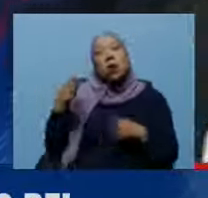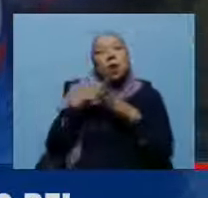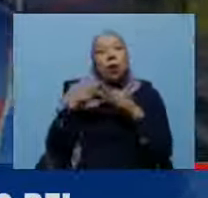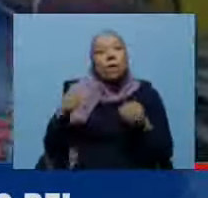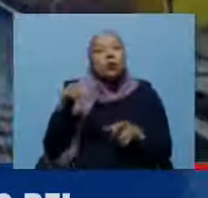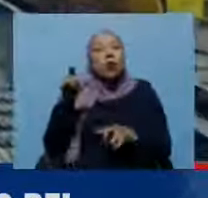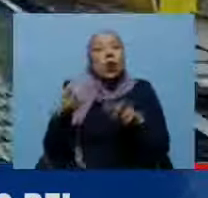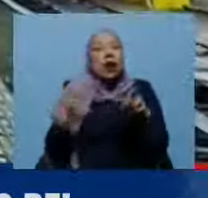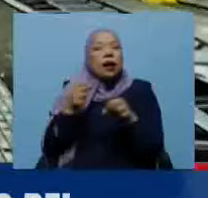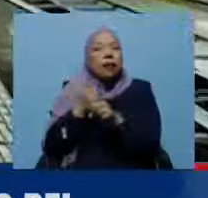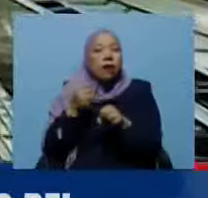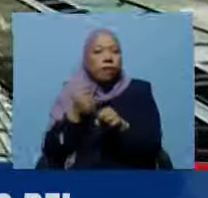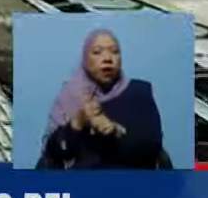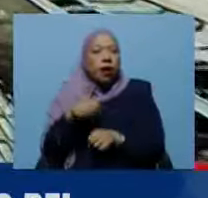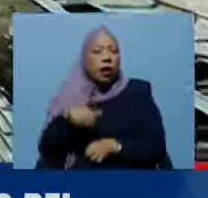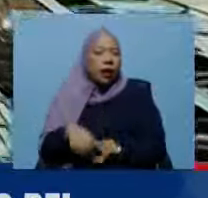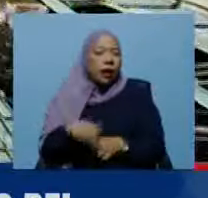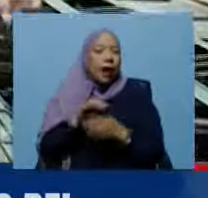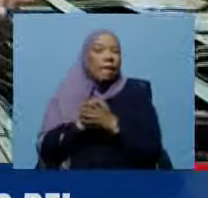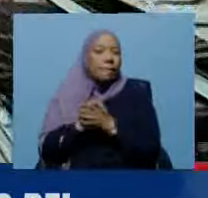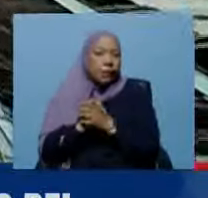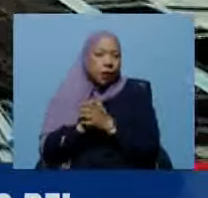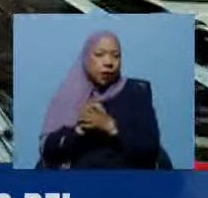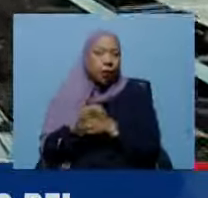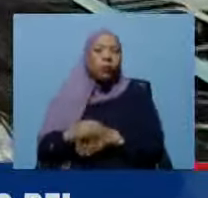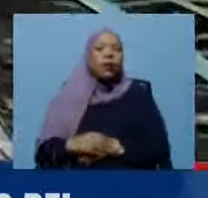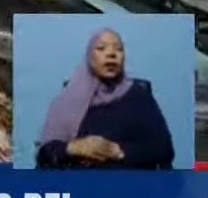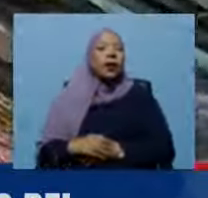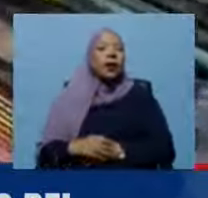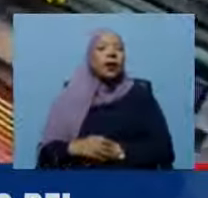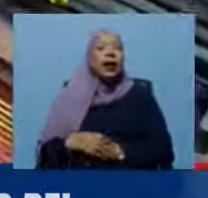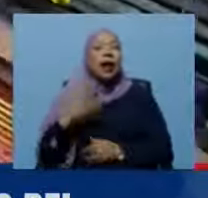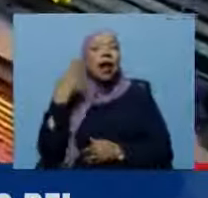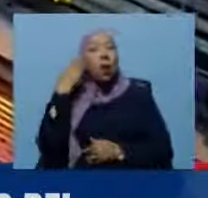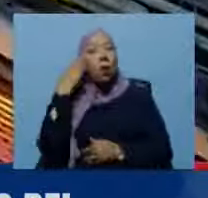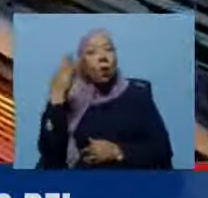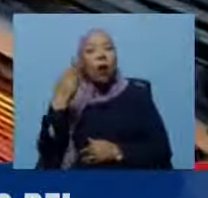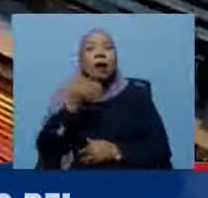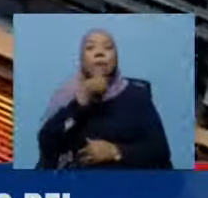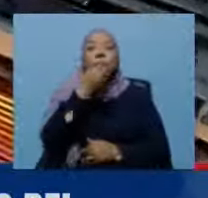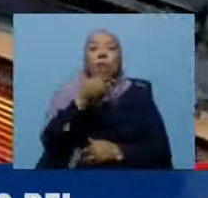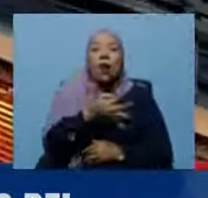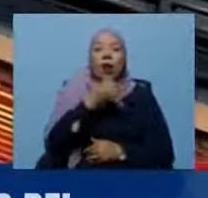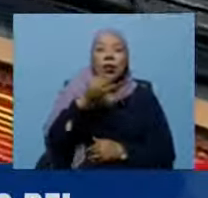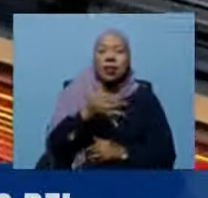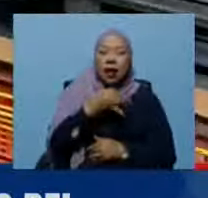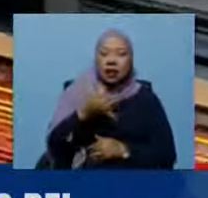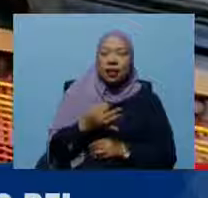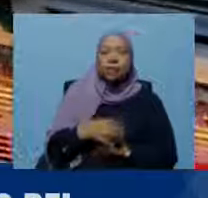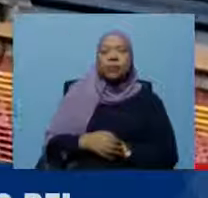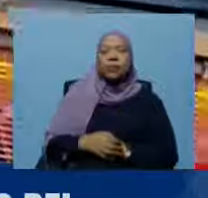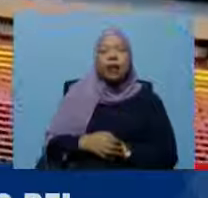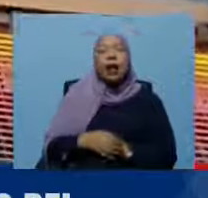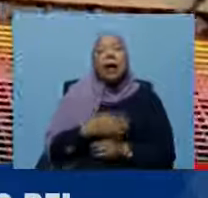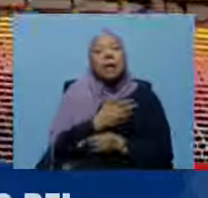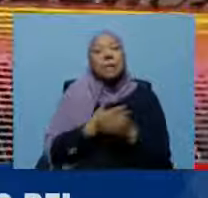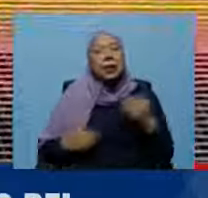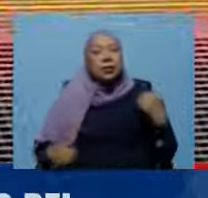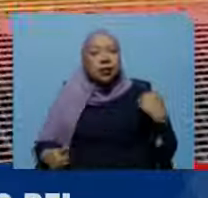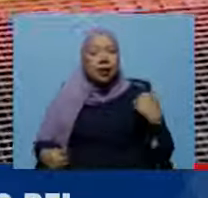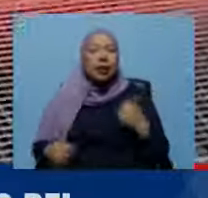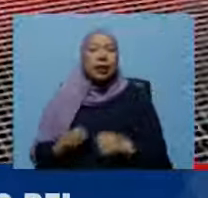trabajo. Adelante, Ramón. Buenas tardes, compañero. Buenas tardes, presidente. El